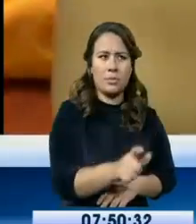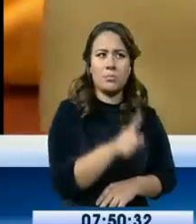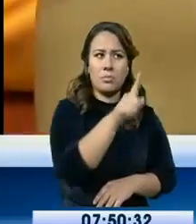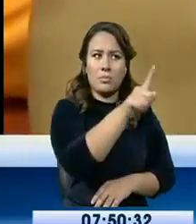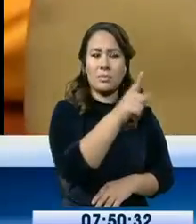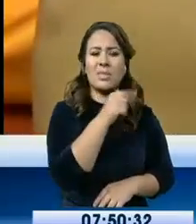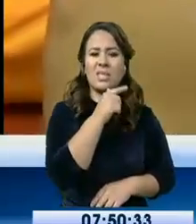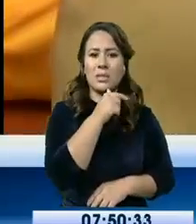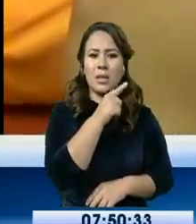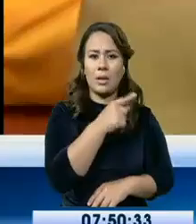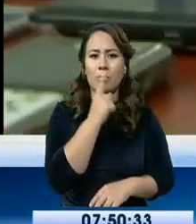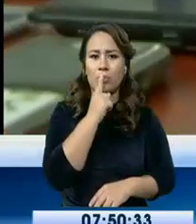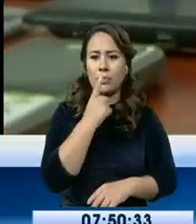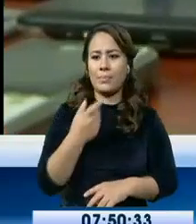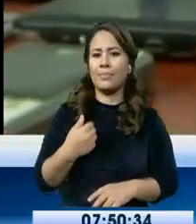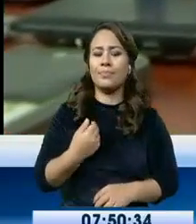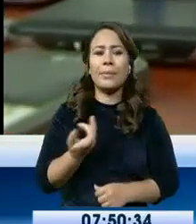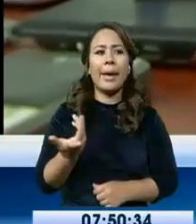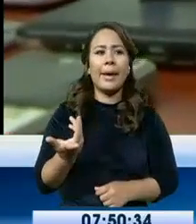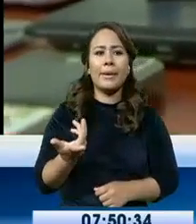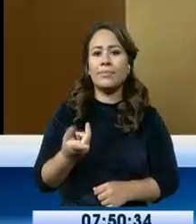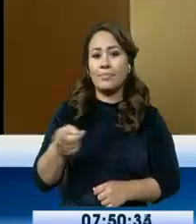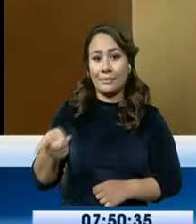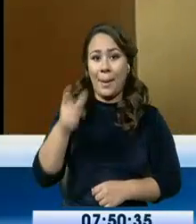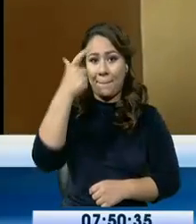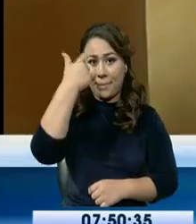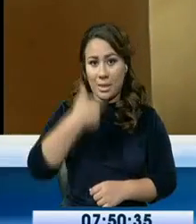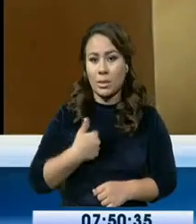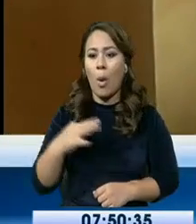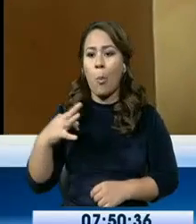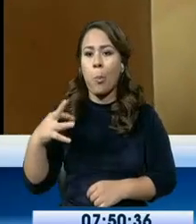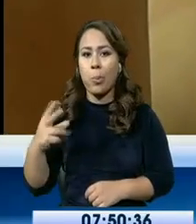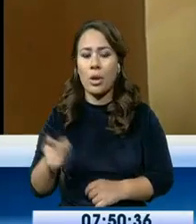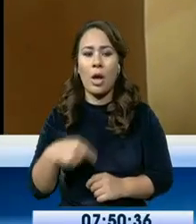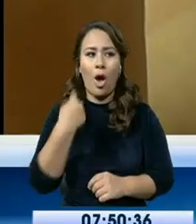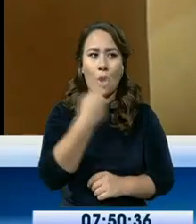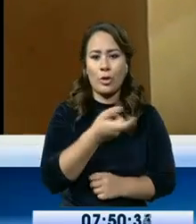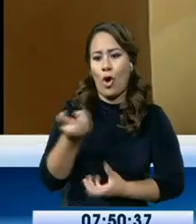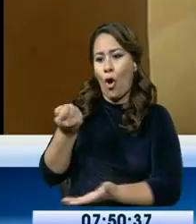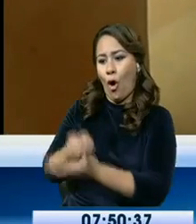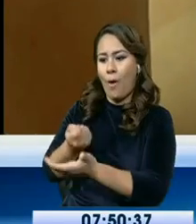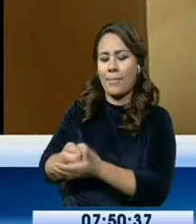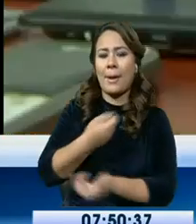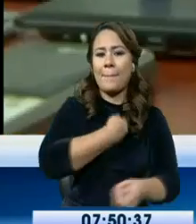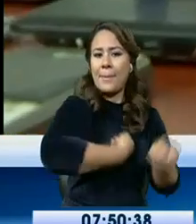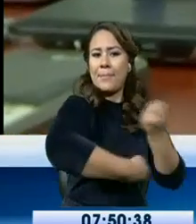sería el receptor de los artículos robados. Ambos fueron puestos a órdenes de